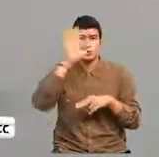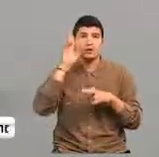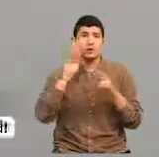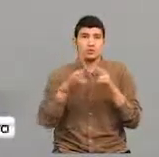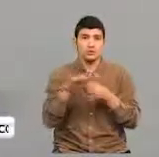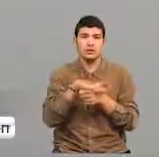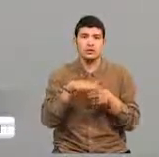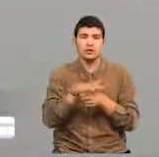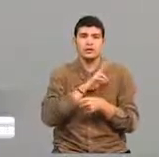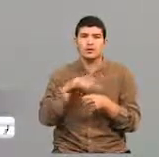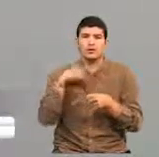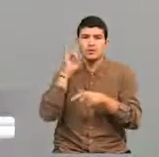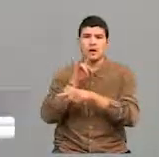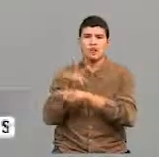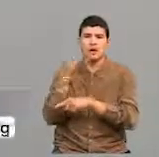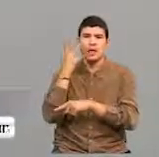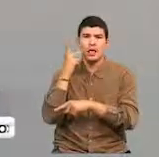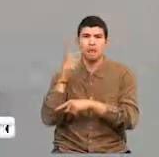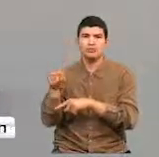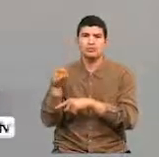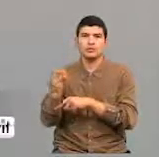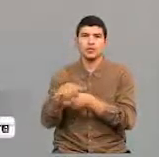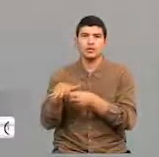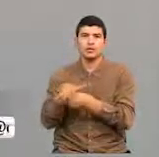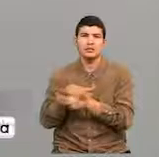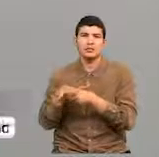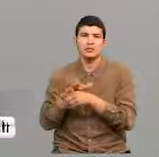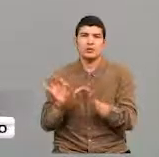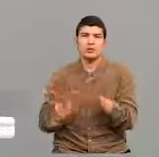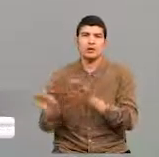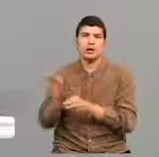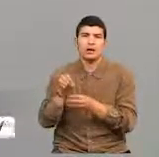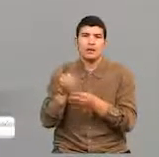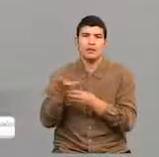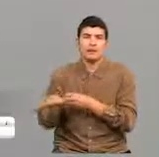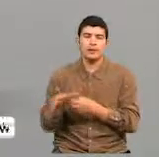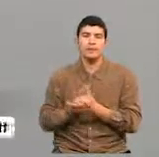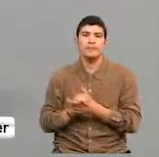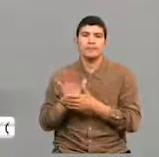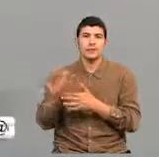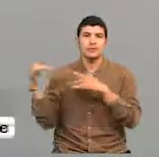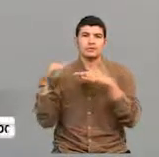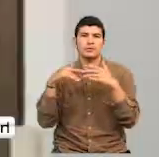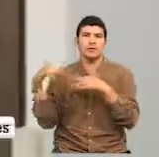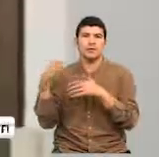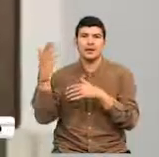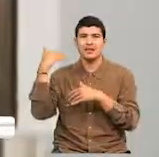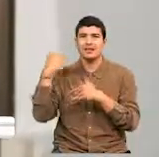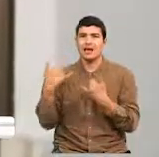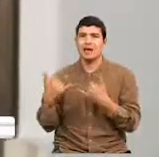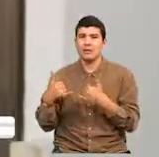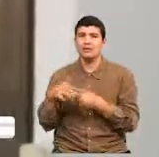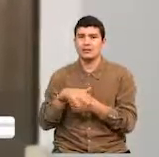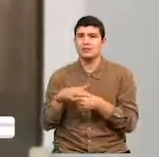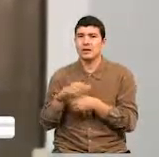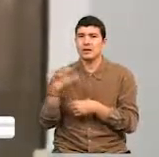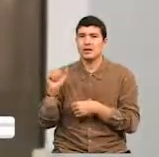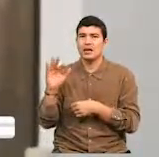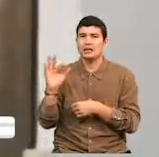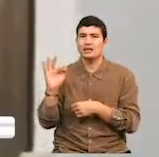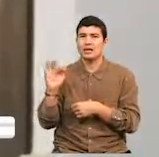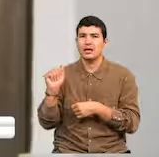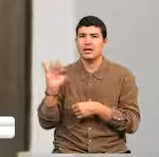seguimos monitoreando a diario todas las situaciones de orden público de esta guerra lamentable que se vive acá en el Catatumbo. Y